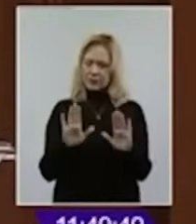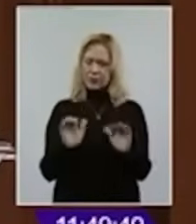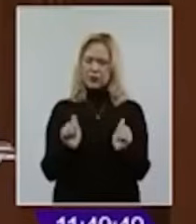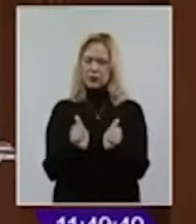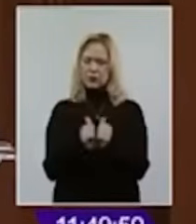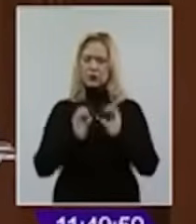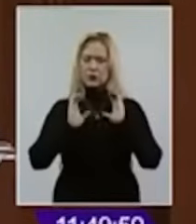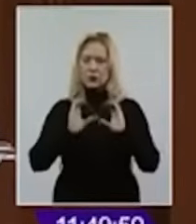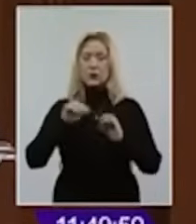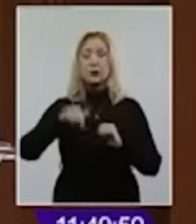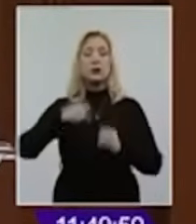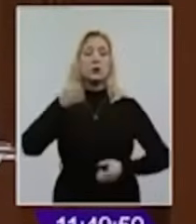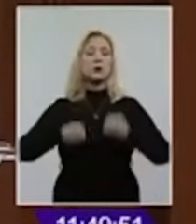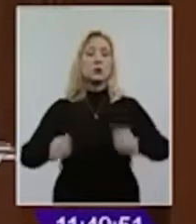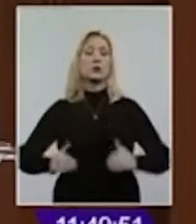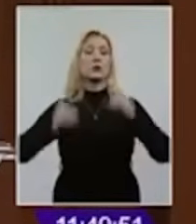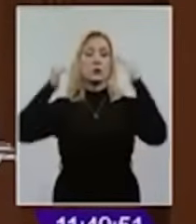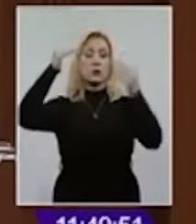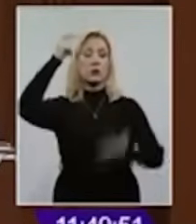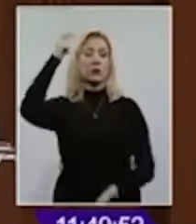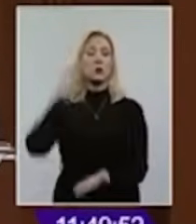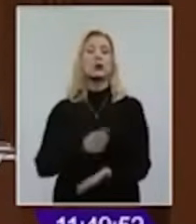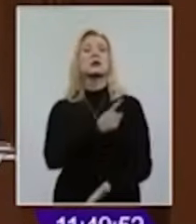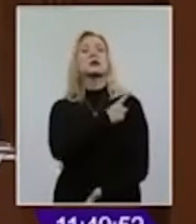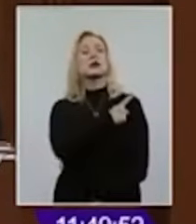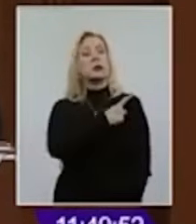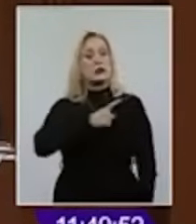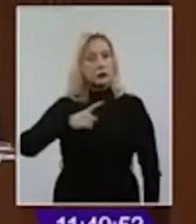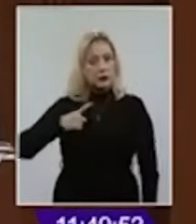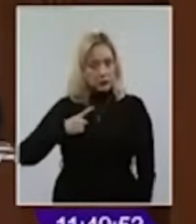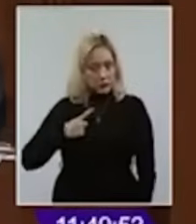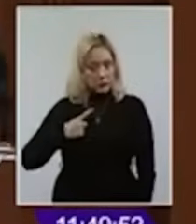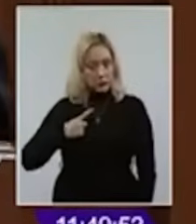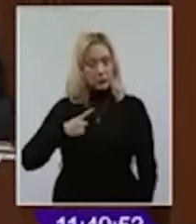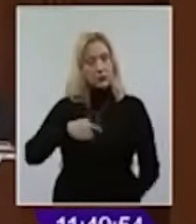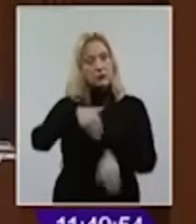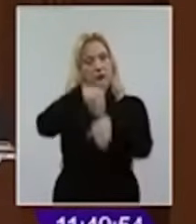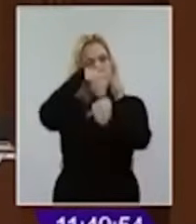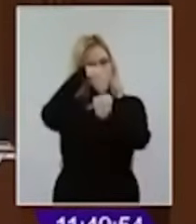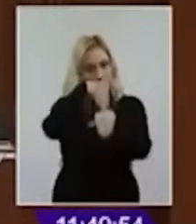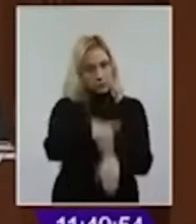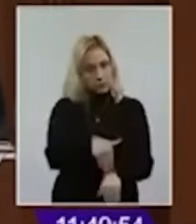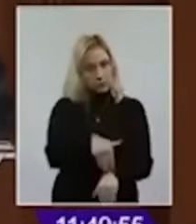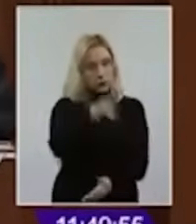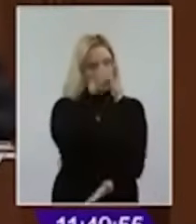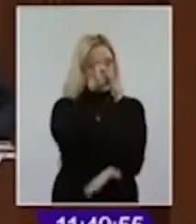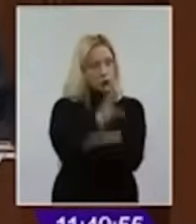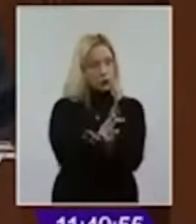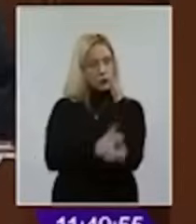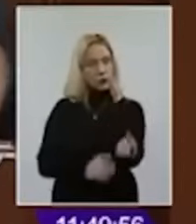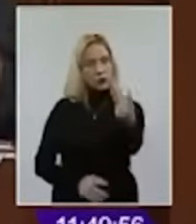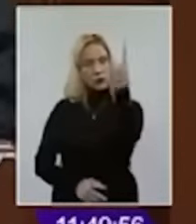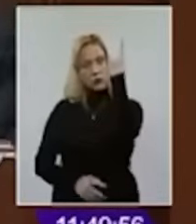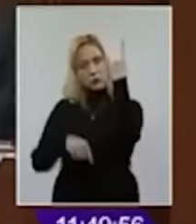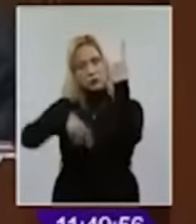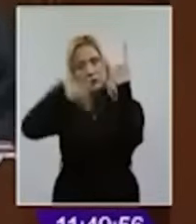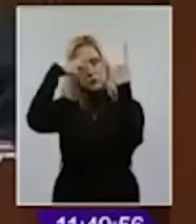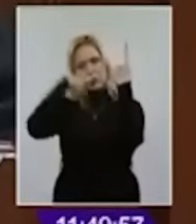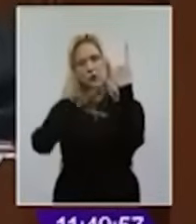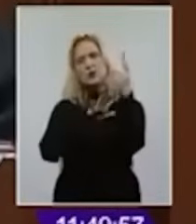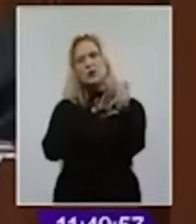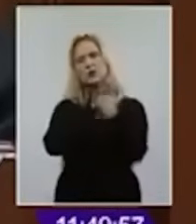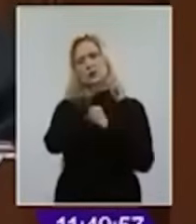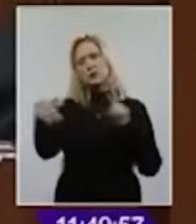autolimitarse y someterse a la auténtica jerarquía normativa de nuestro país. Termino